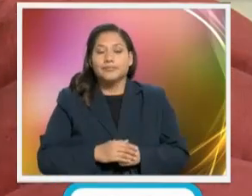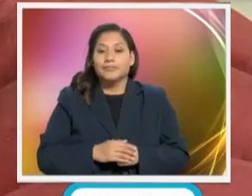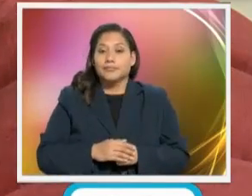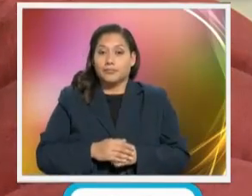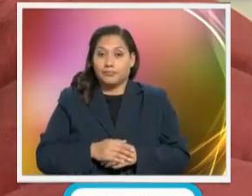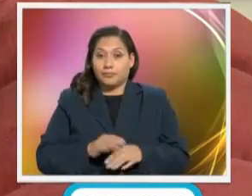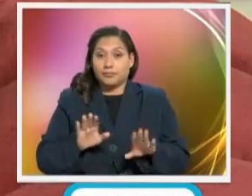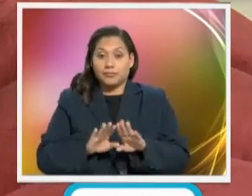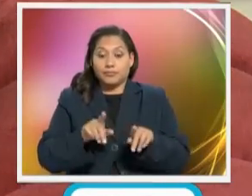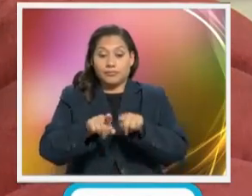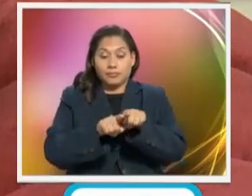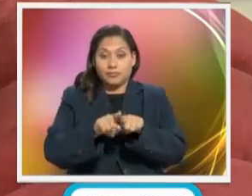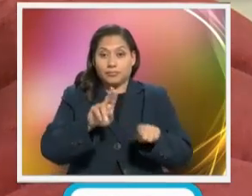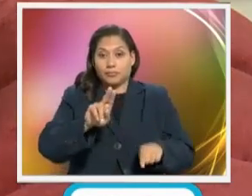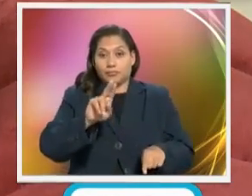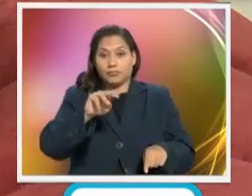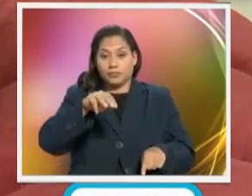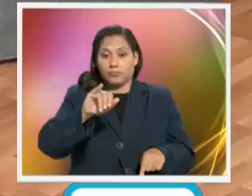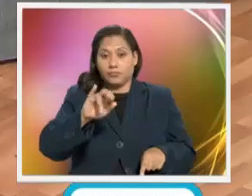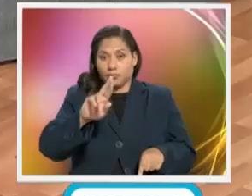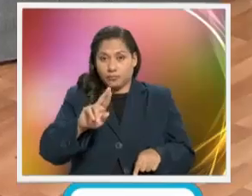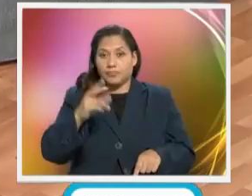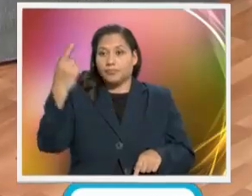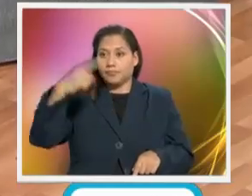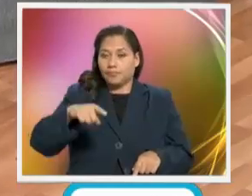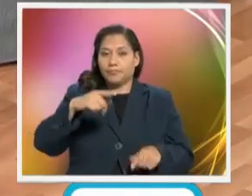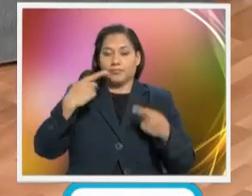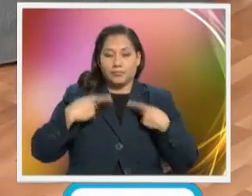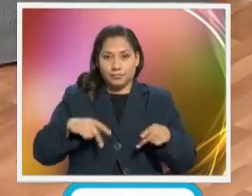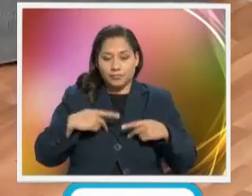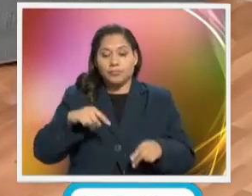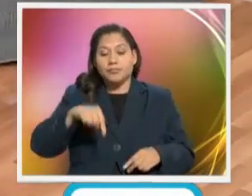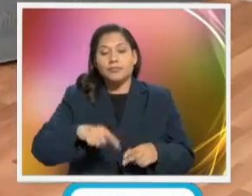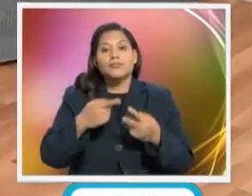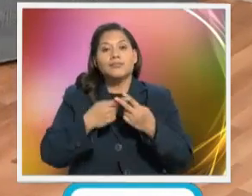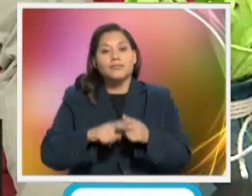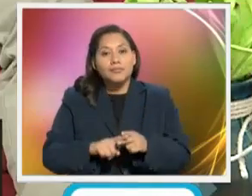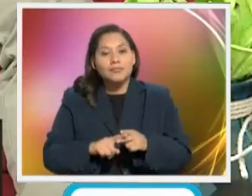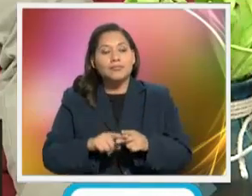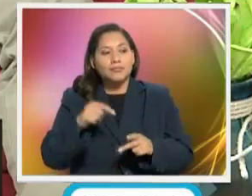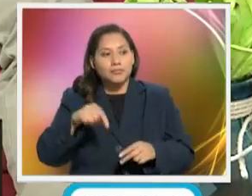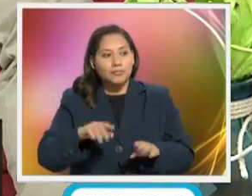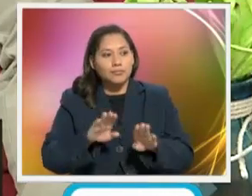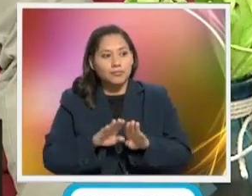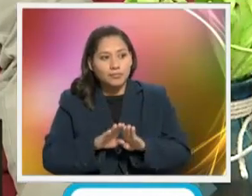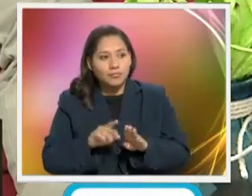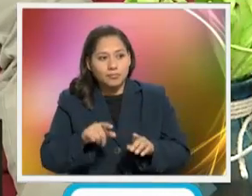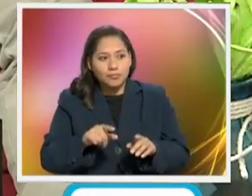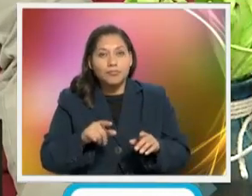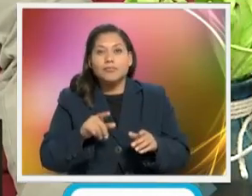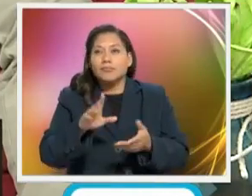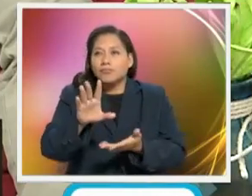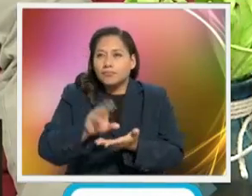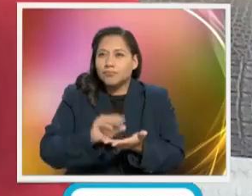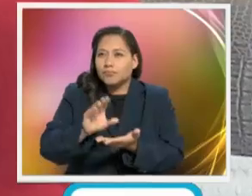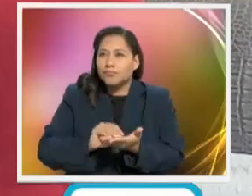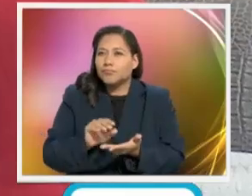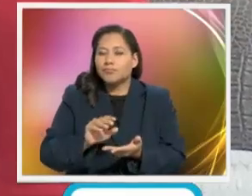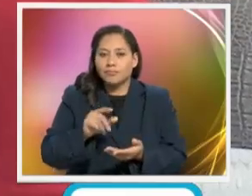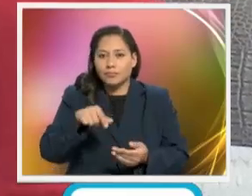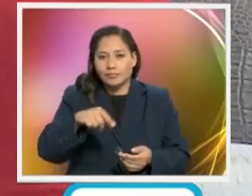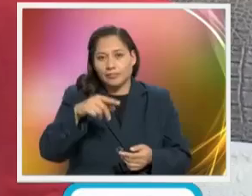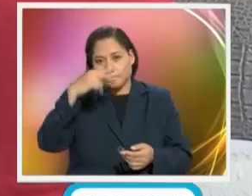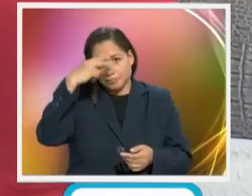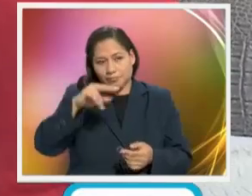los hermanos Lumière mandaron a sus enviados, aquí comenzaron a tomar vistas. ¿Sí me explico? Ajá, También ok. en